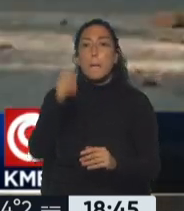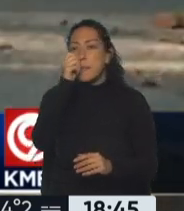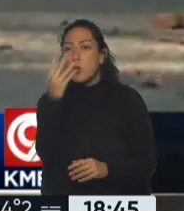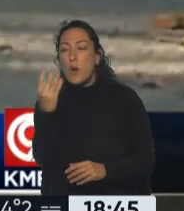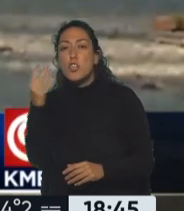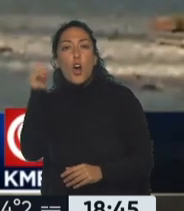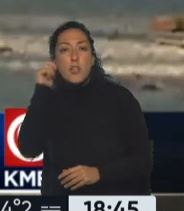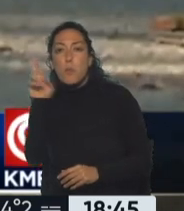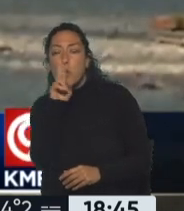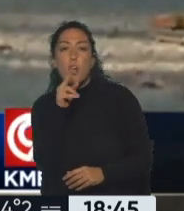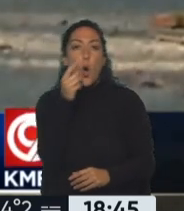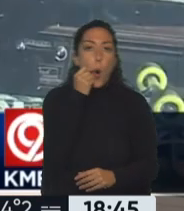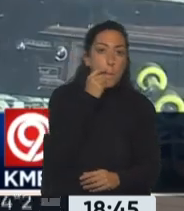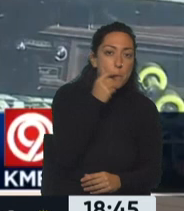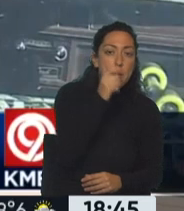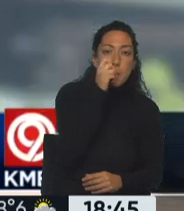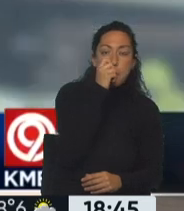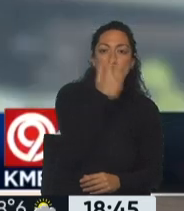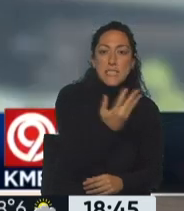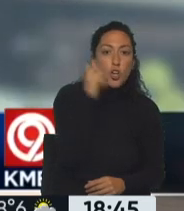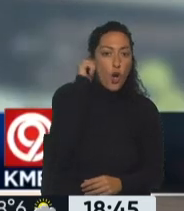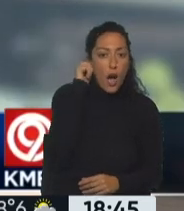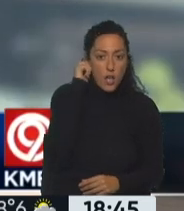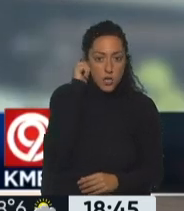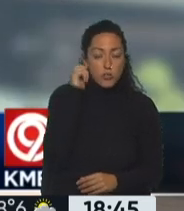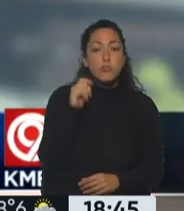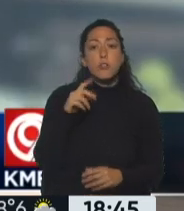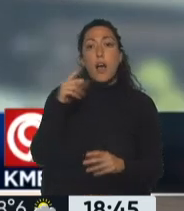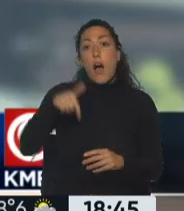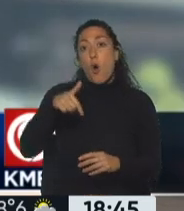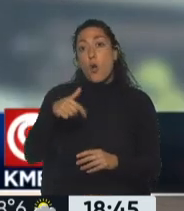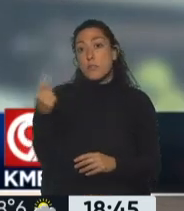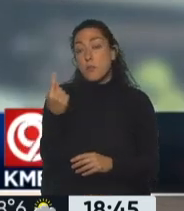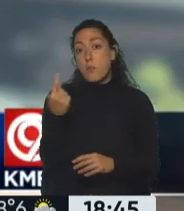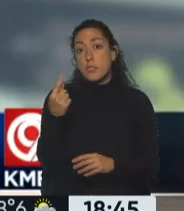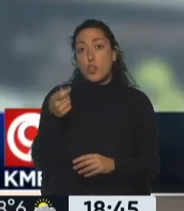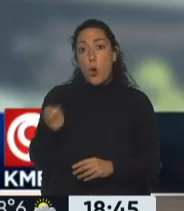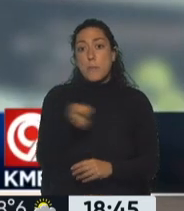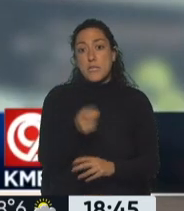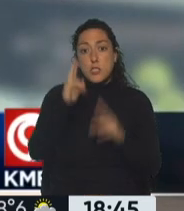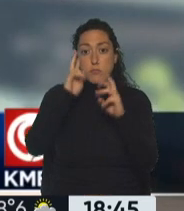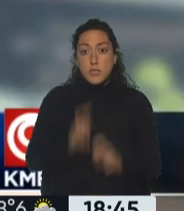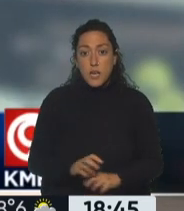años y Pablo Guzmán palma de 25 están investigando los homicidios